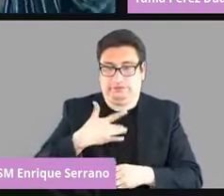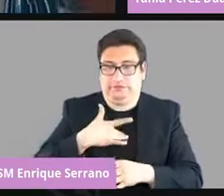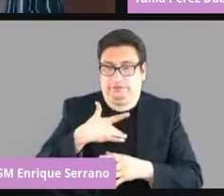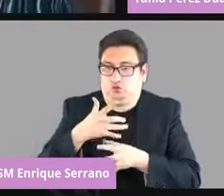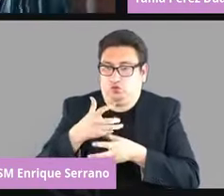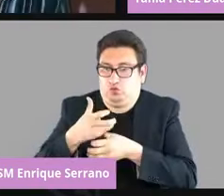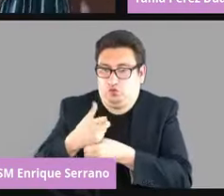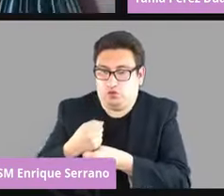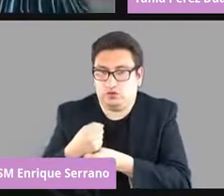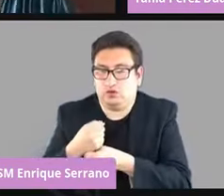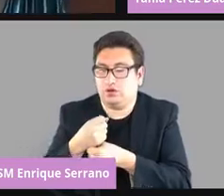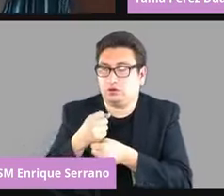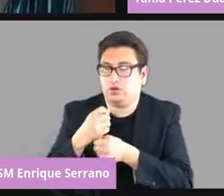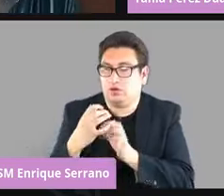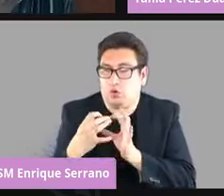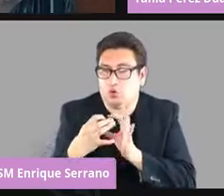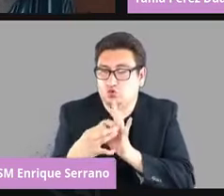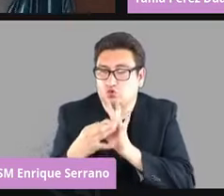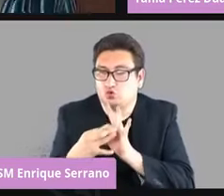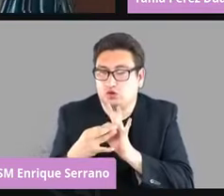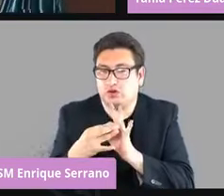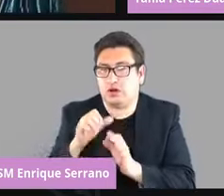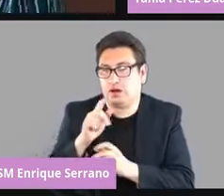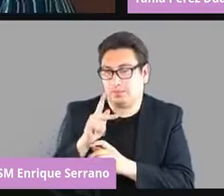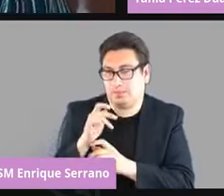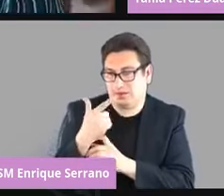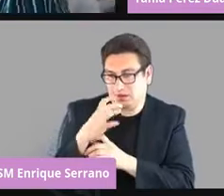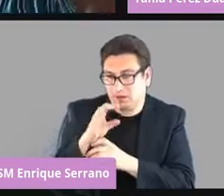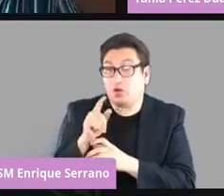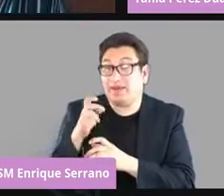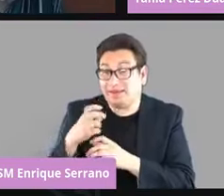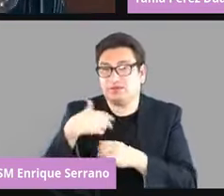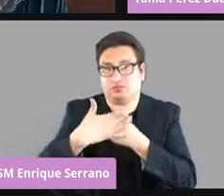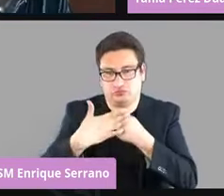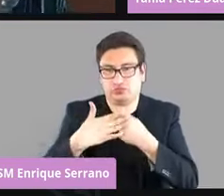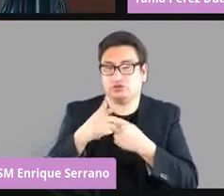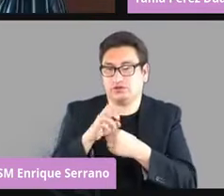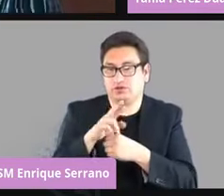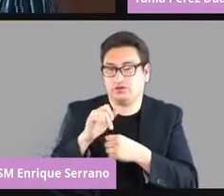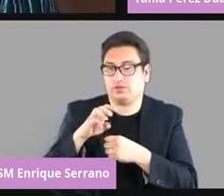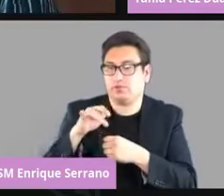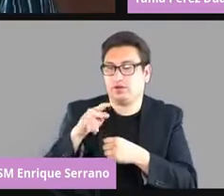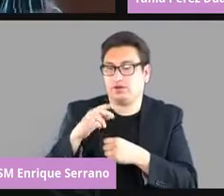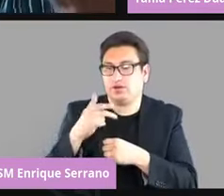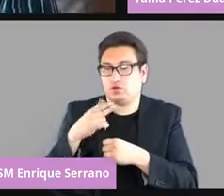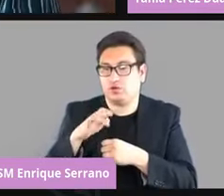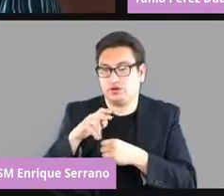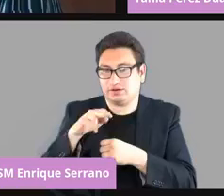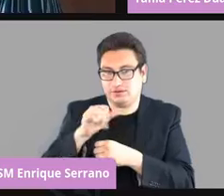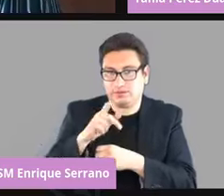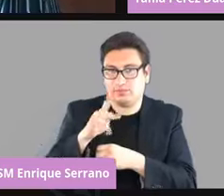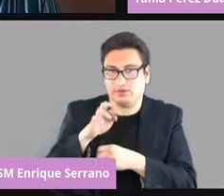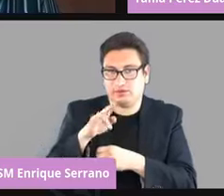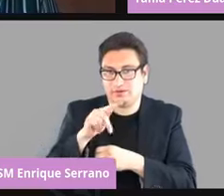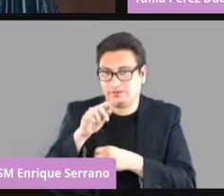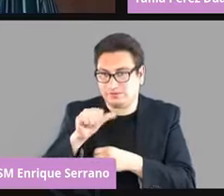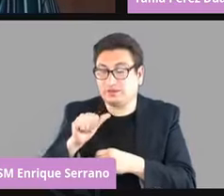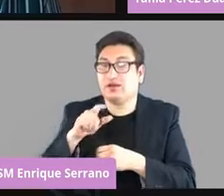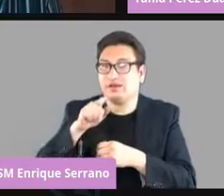también tenemos algunas cuestiones que trabajar tremendamente. Estará la doctora María Eugenia Peralta Carranco, doctora